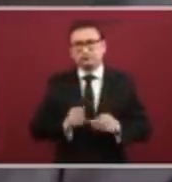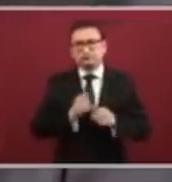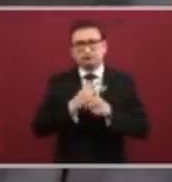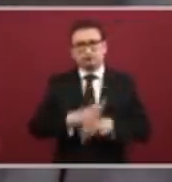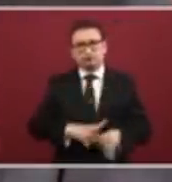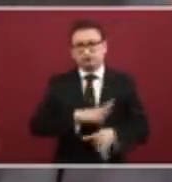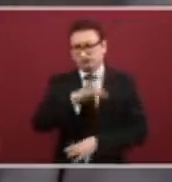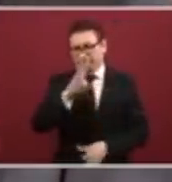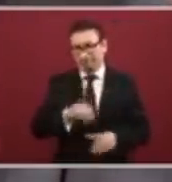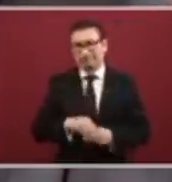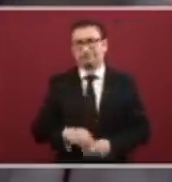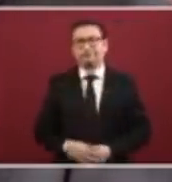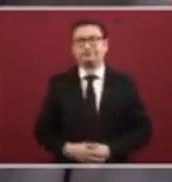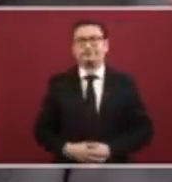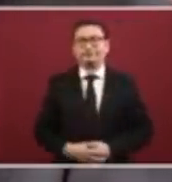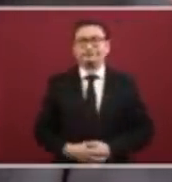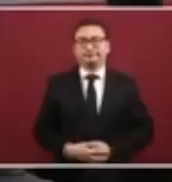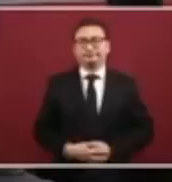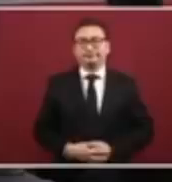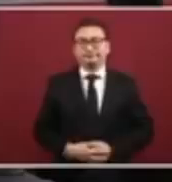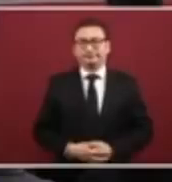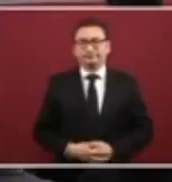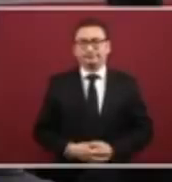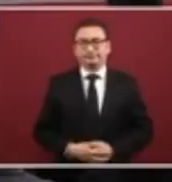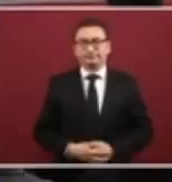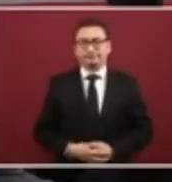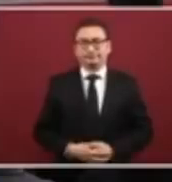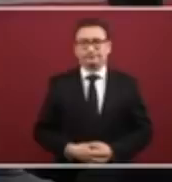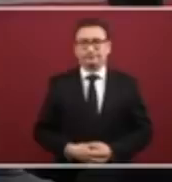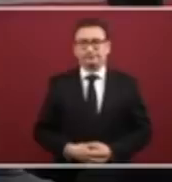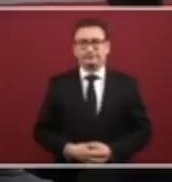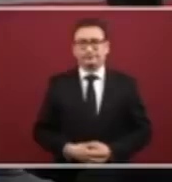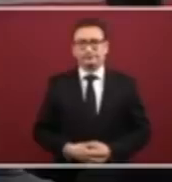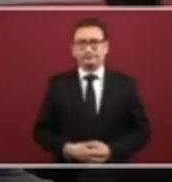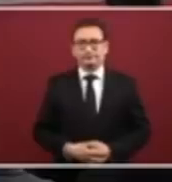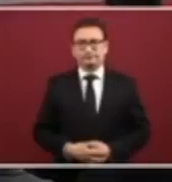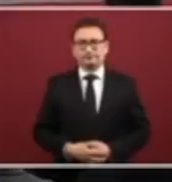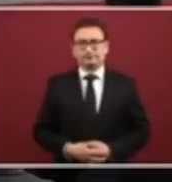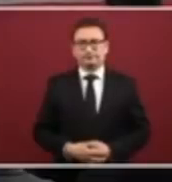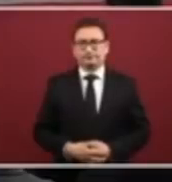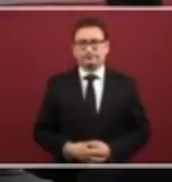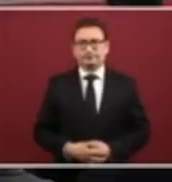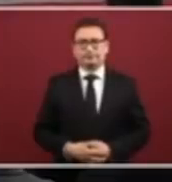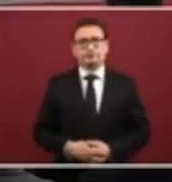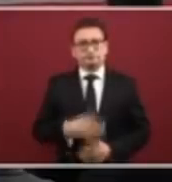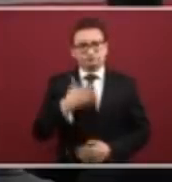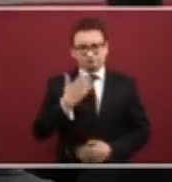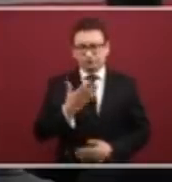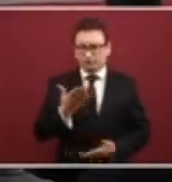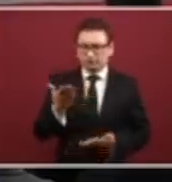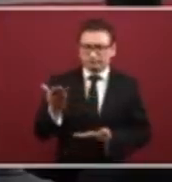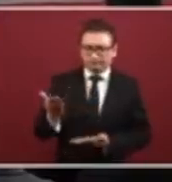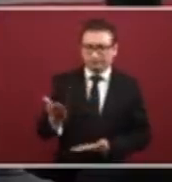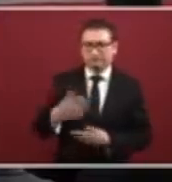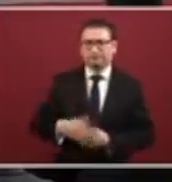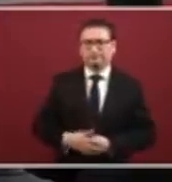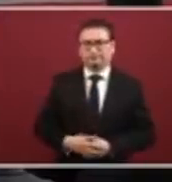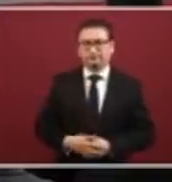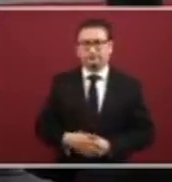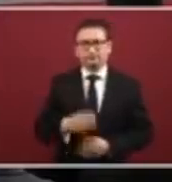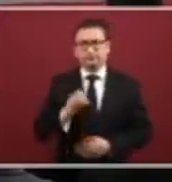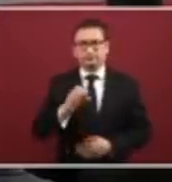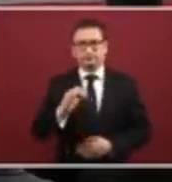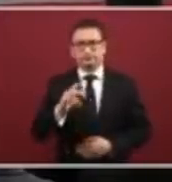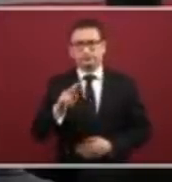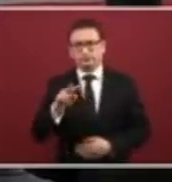la información. Entonces, si les parece, les dejamos a Octavio